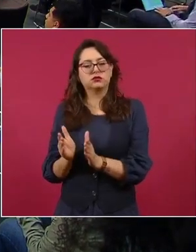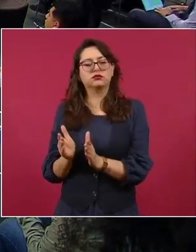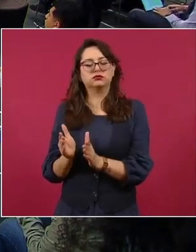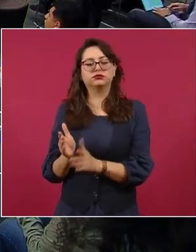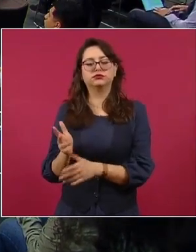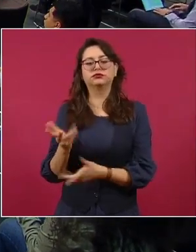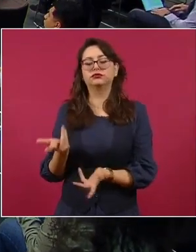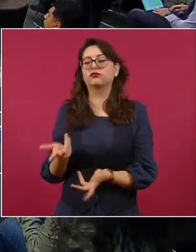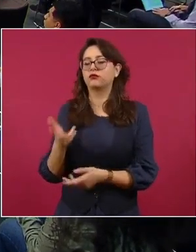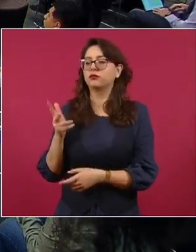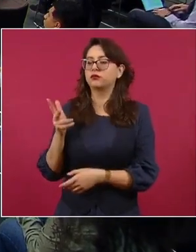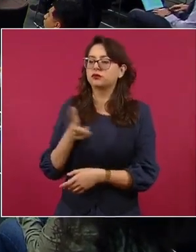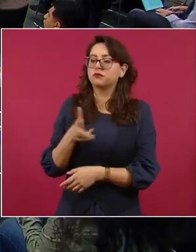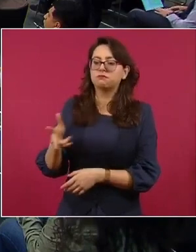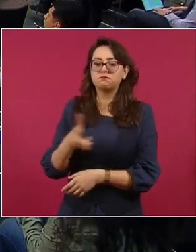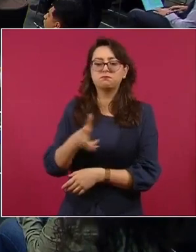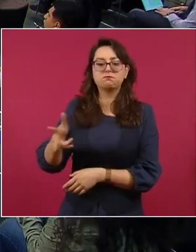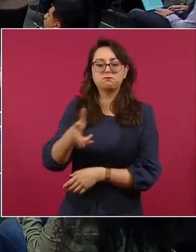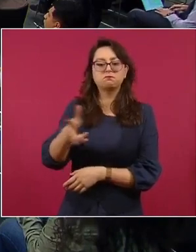cómo